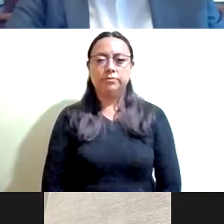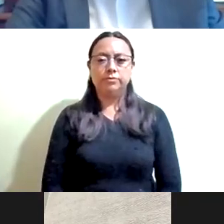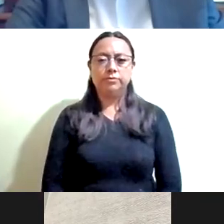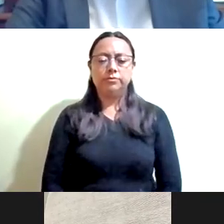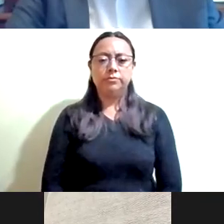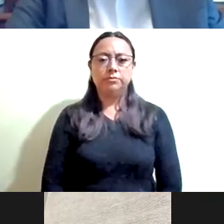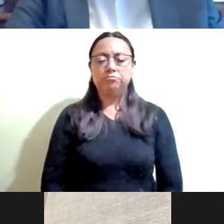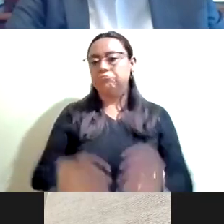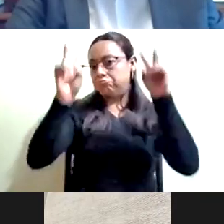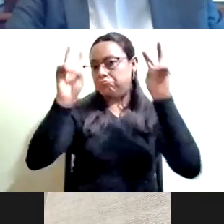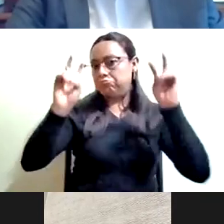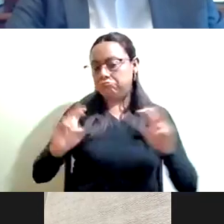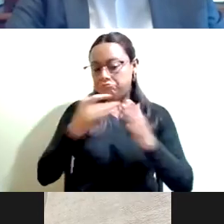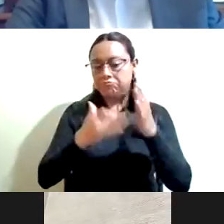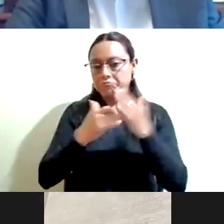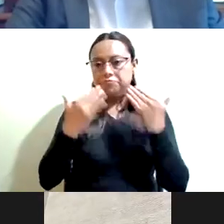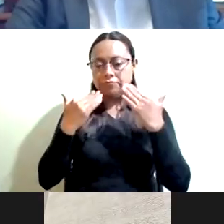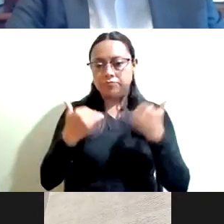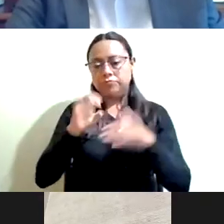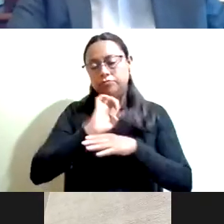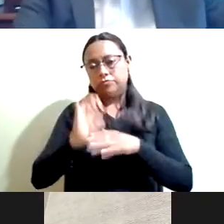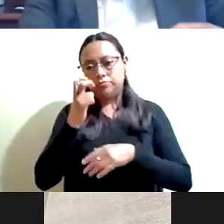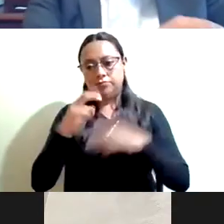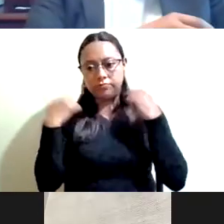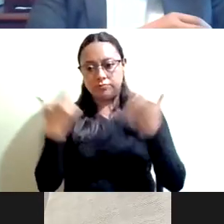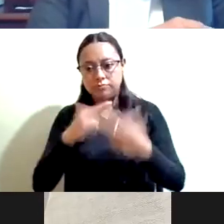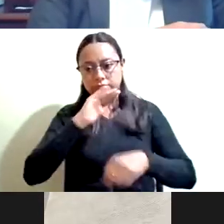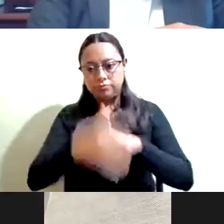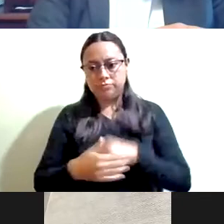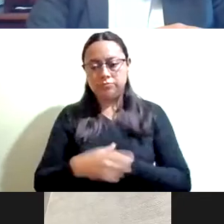No habiendo más temas que incluir, damos por concluida esa sesión, siendo